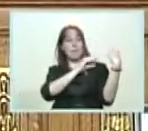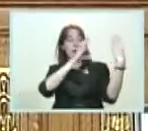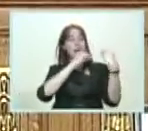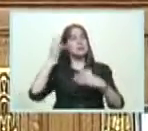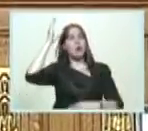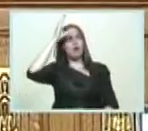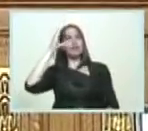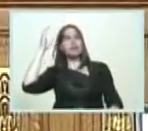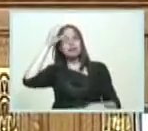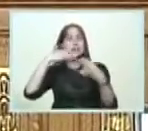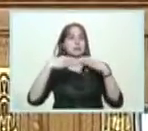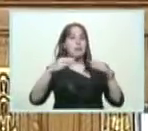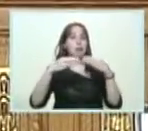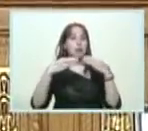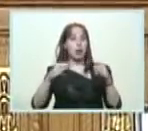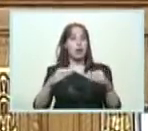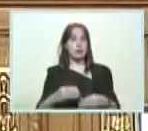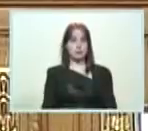popular.